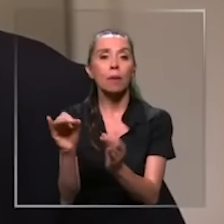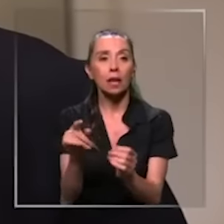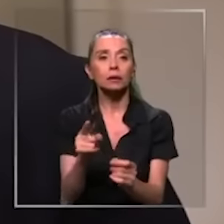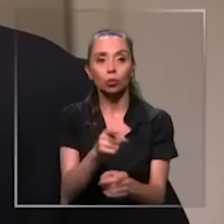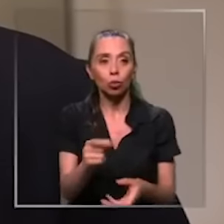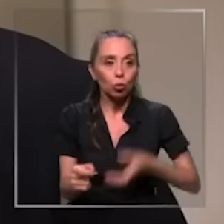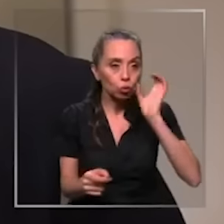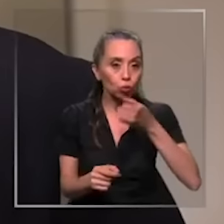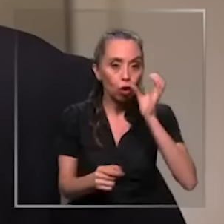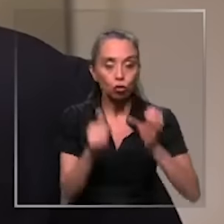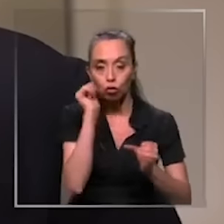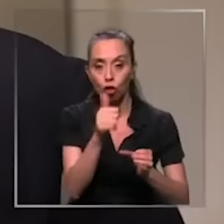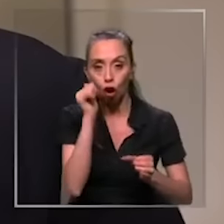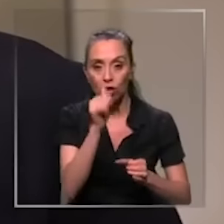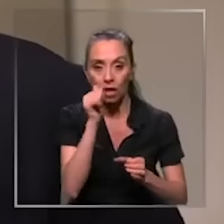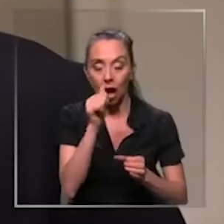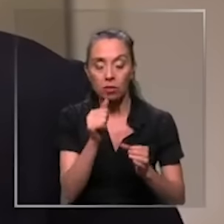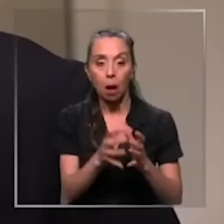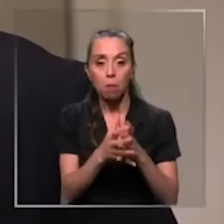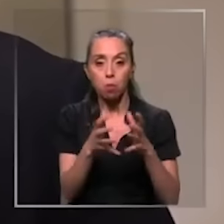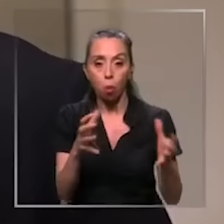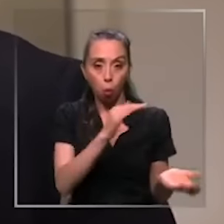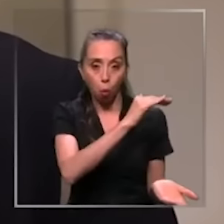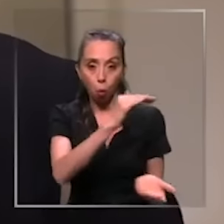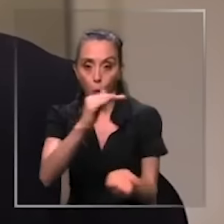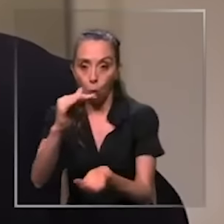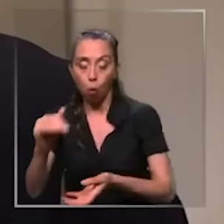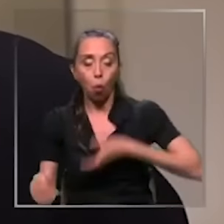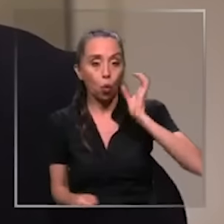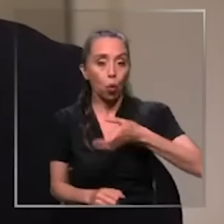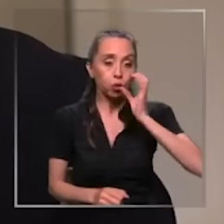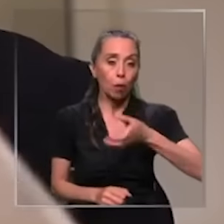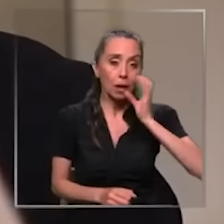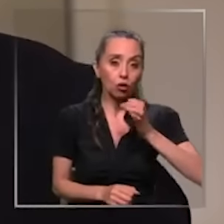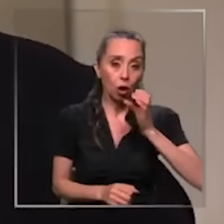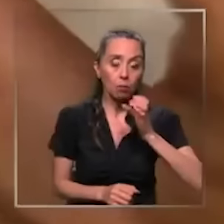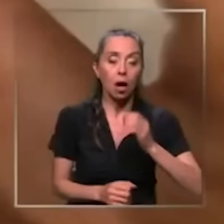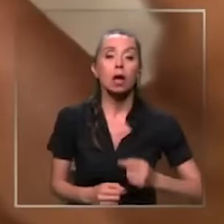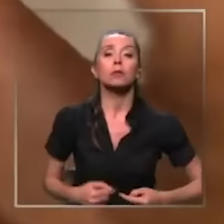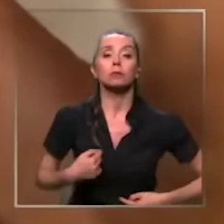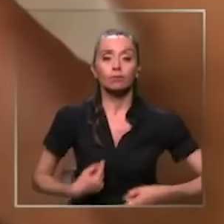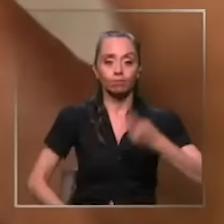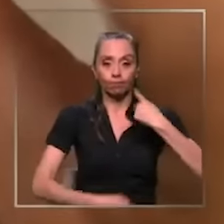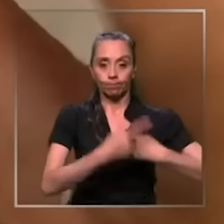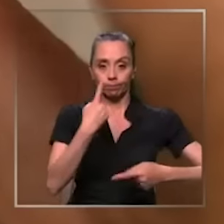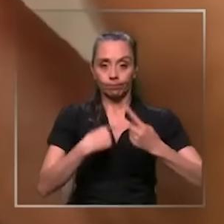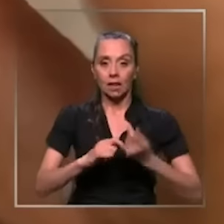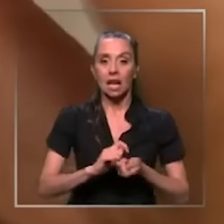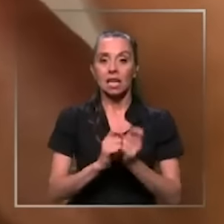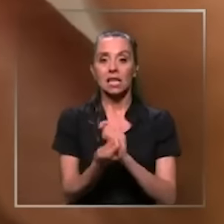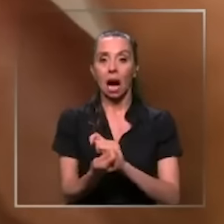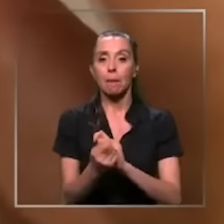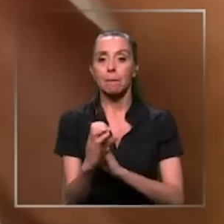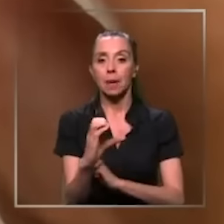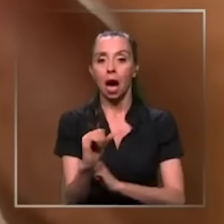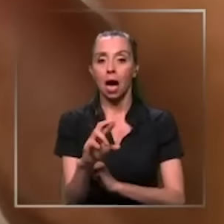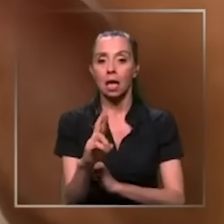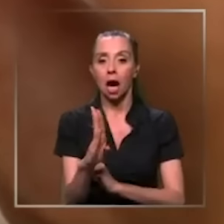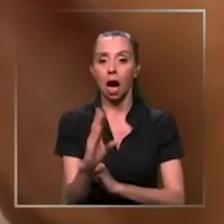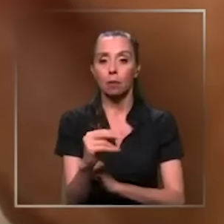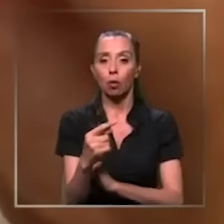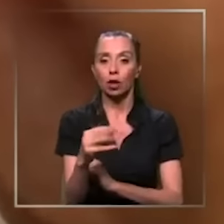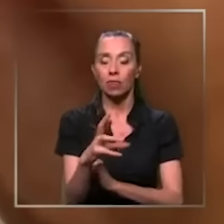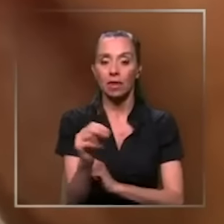estar consumiendo diariamente un volumen importante de este tipo de bebidas, lógicamente que va a alterar mi recepción de carbohidratos, ¿cierto? Y de